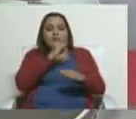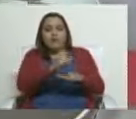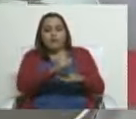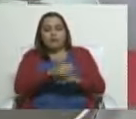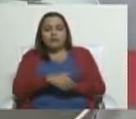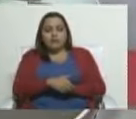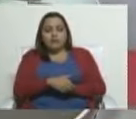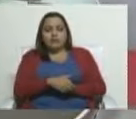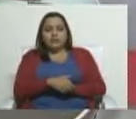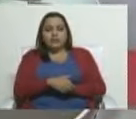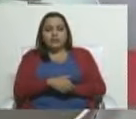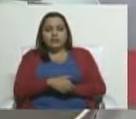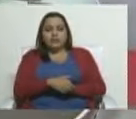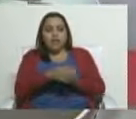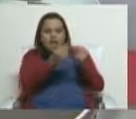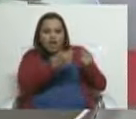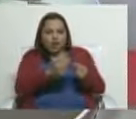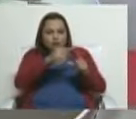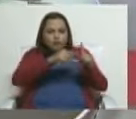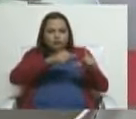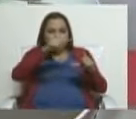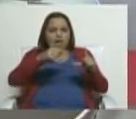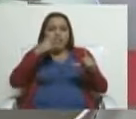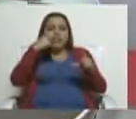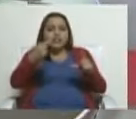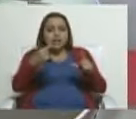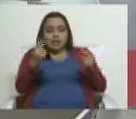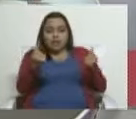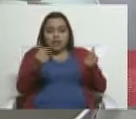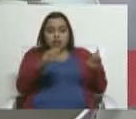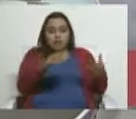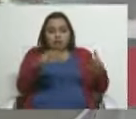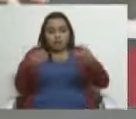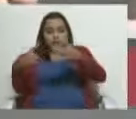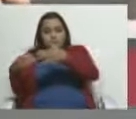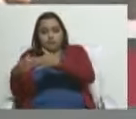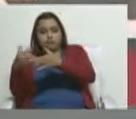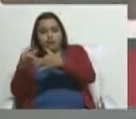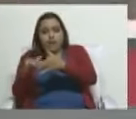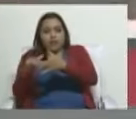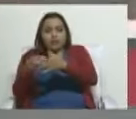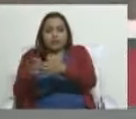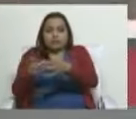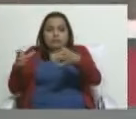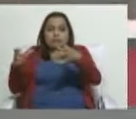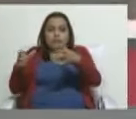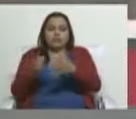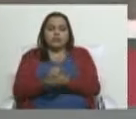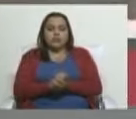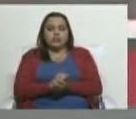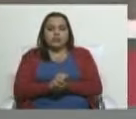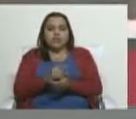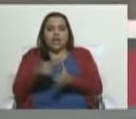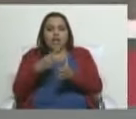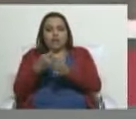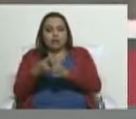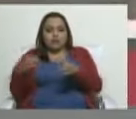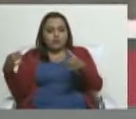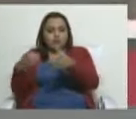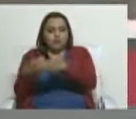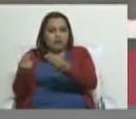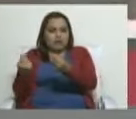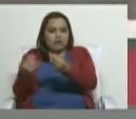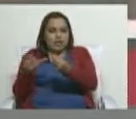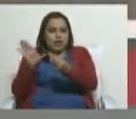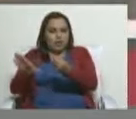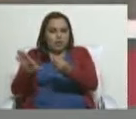análisis econométrico, es que la concentración de riqueza en la élite mundial se ha venido acrecentando. Así es. Entonces, ese incremento de la generación de riqueza